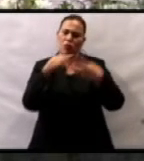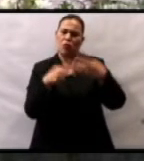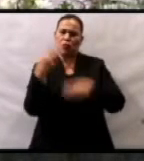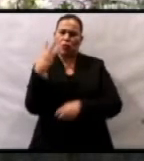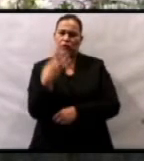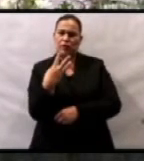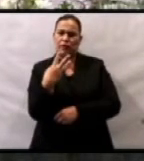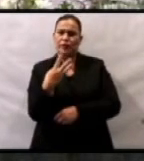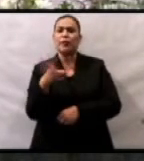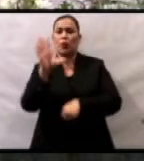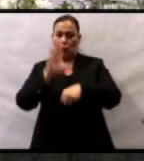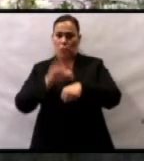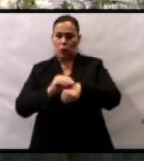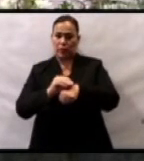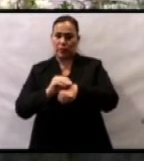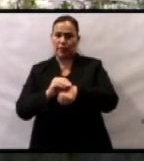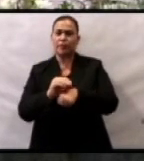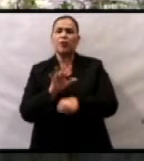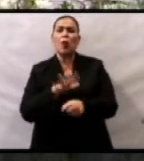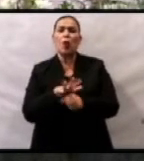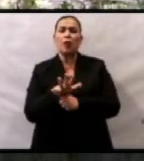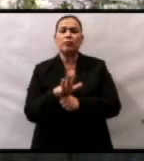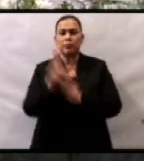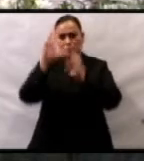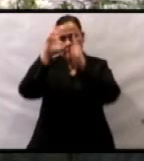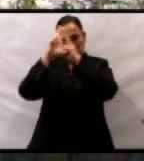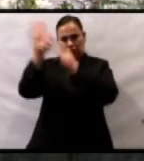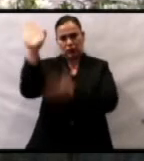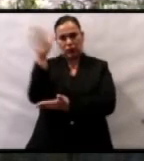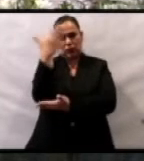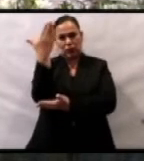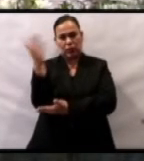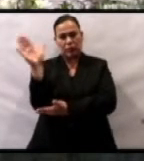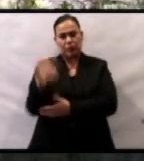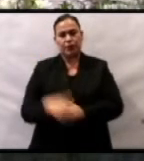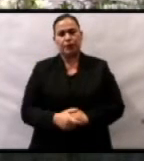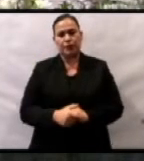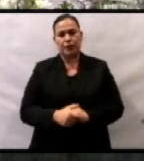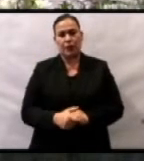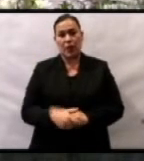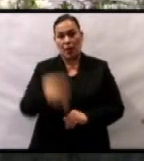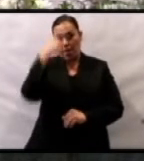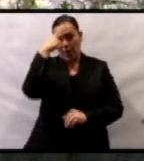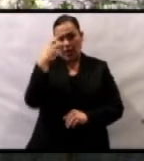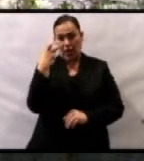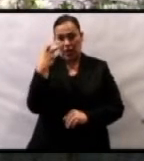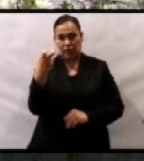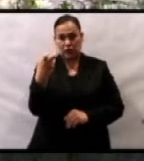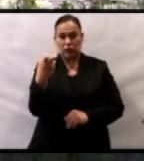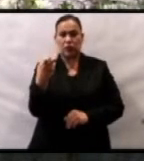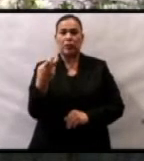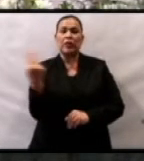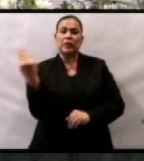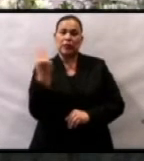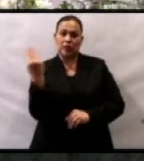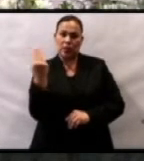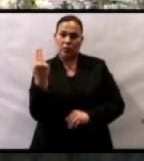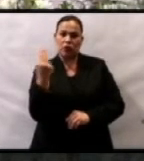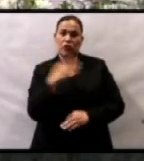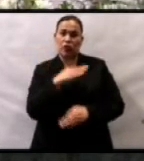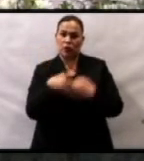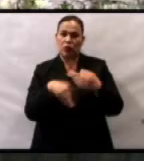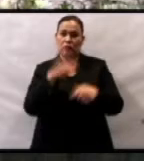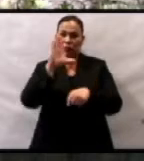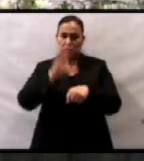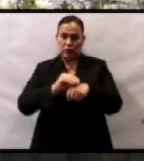con su permiso, el punto número 3, honores a la bandera. Para el desahogo de este punto, se concederá